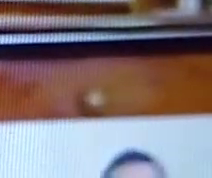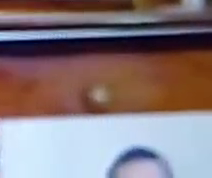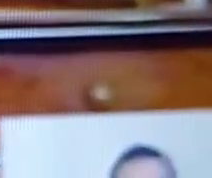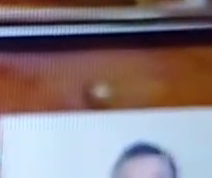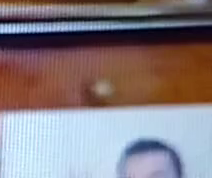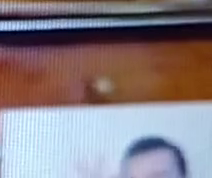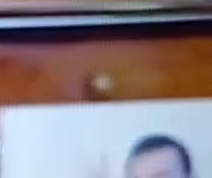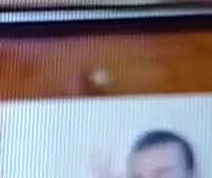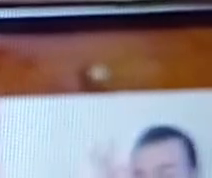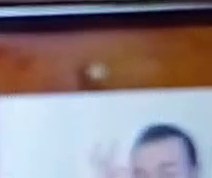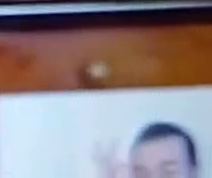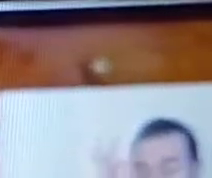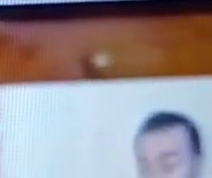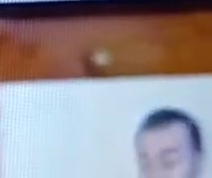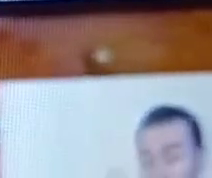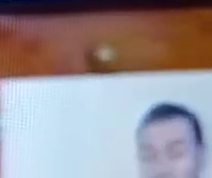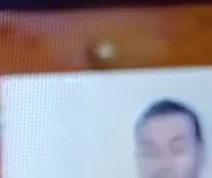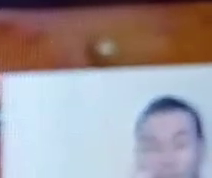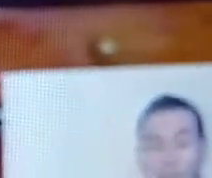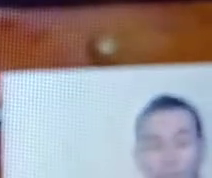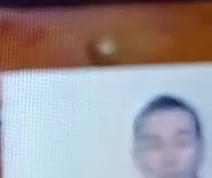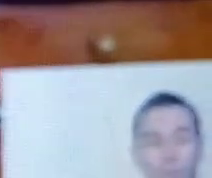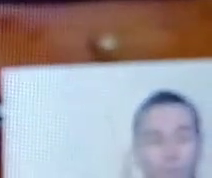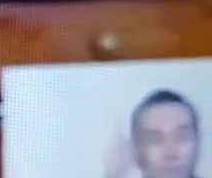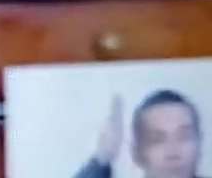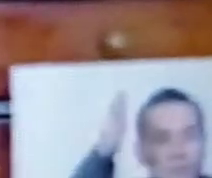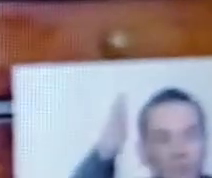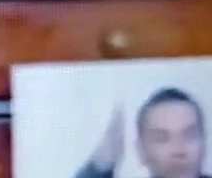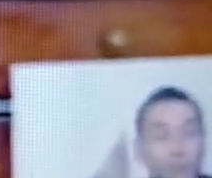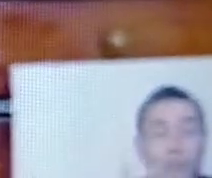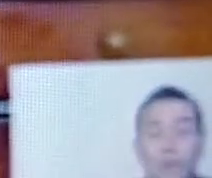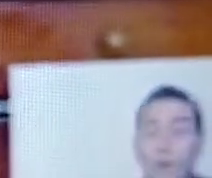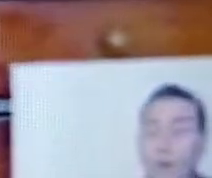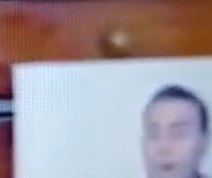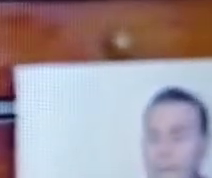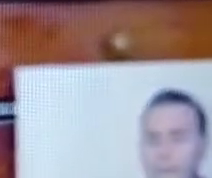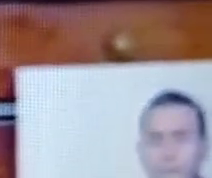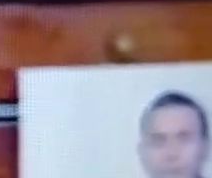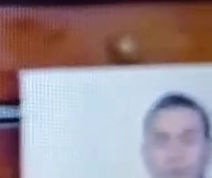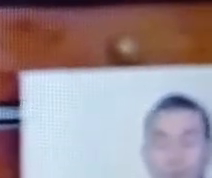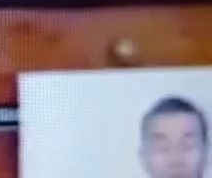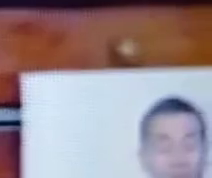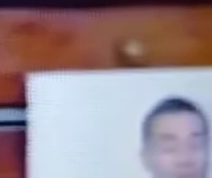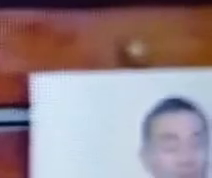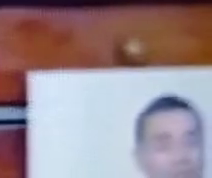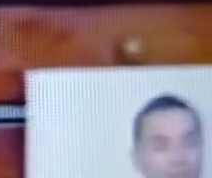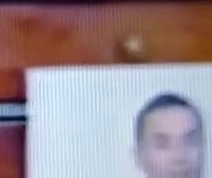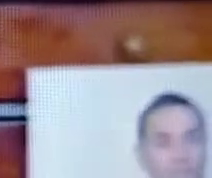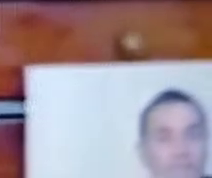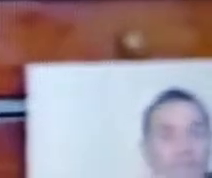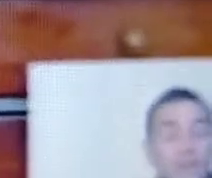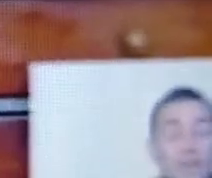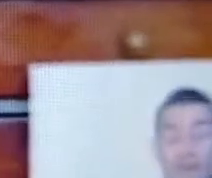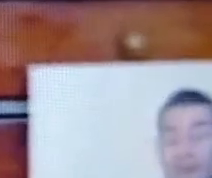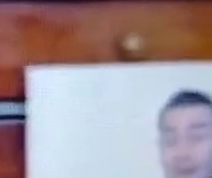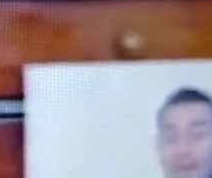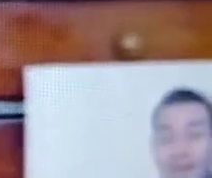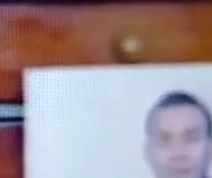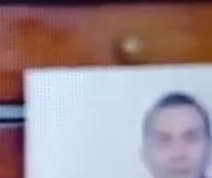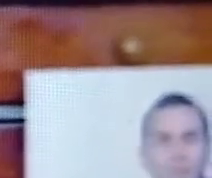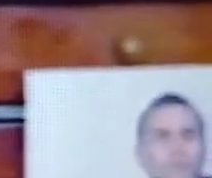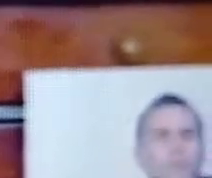filosofía de cómo estamos construyendo esa visión. Un futuro en donde las personas hacen lo que les gusta, y por eso lo harán bien, porque les gusta, o les